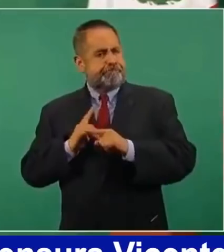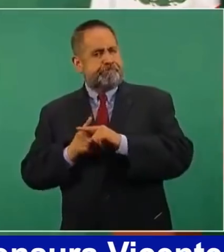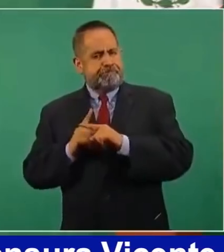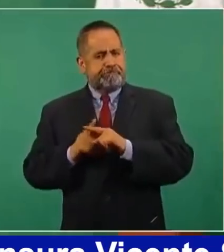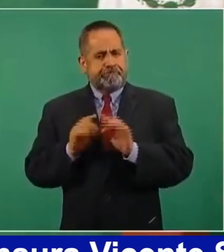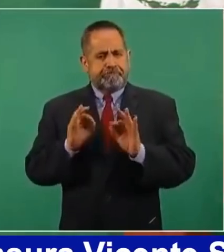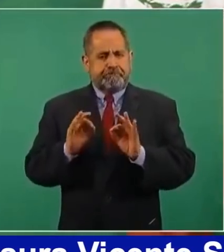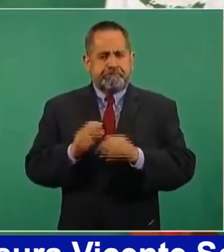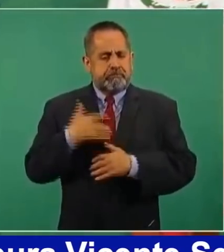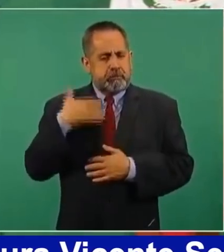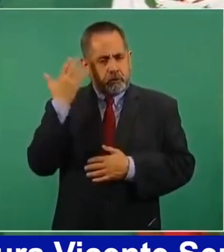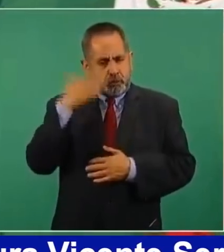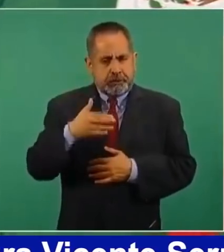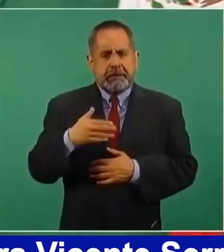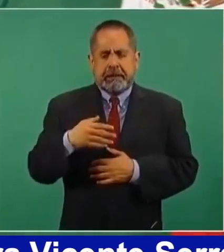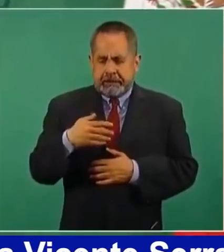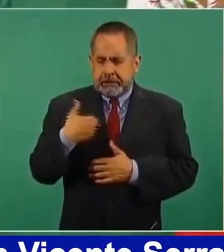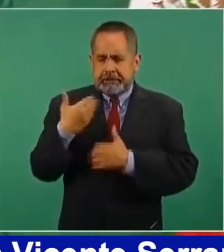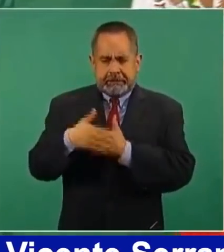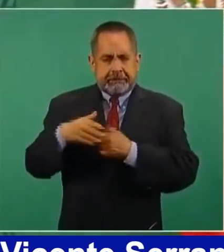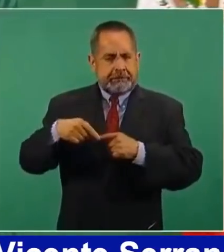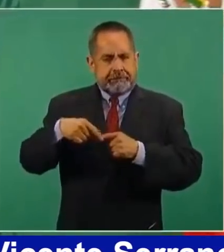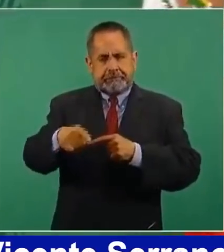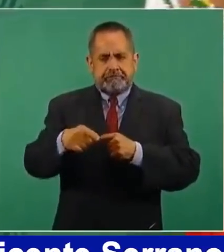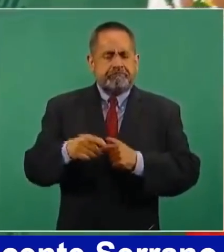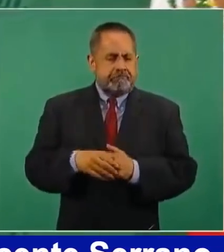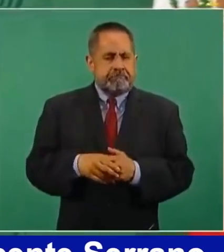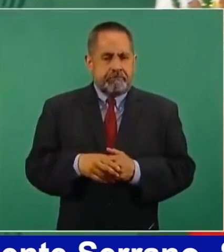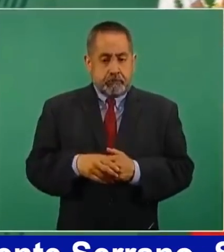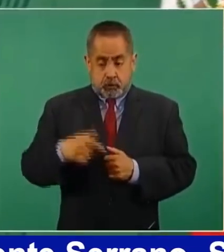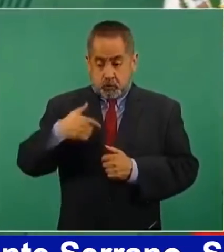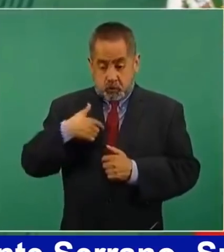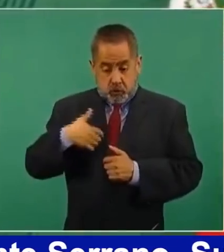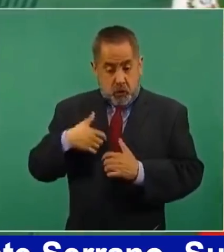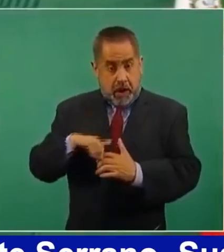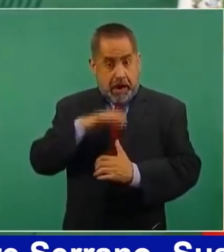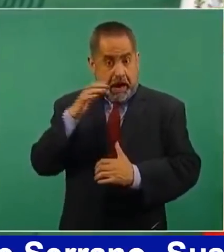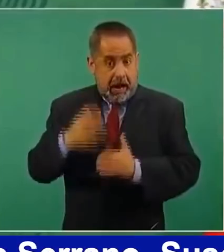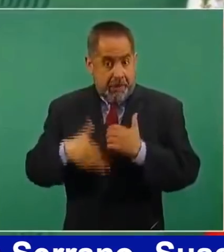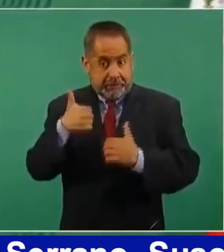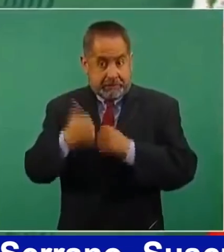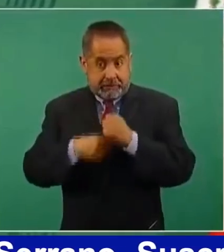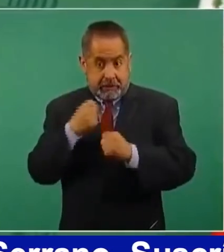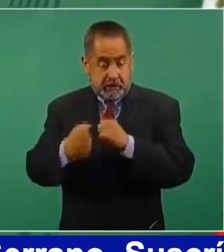y sé que vamos a entregar, cuando terminemos,